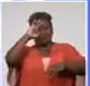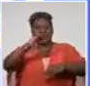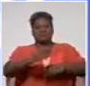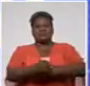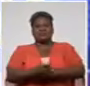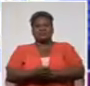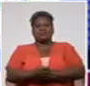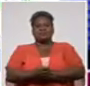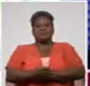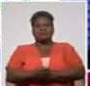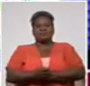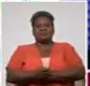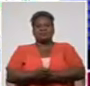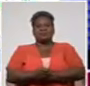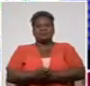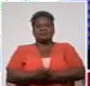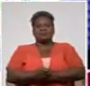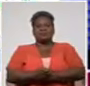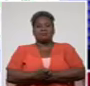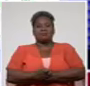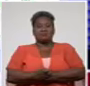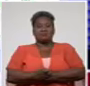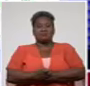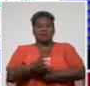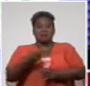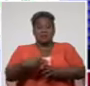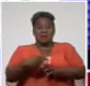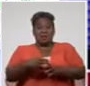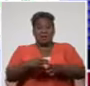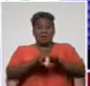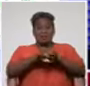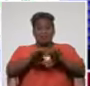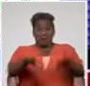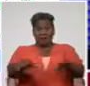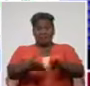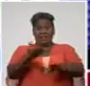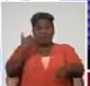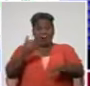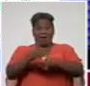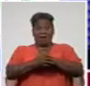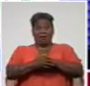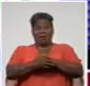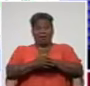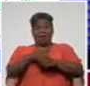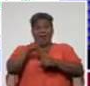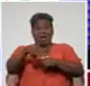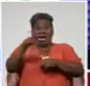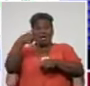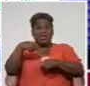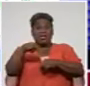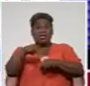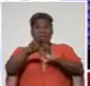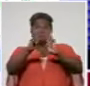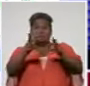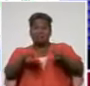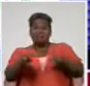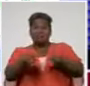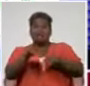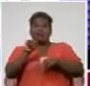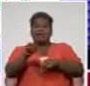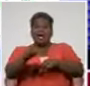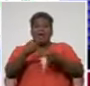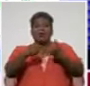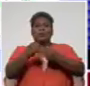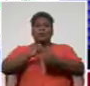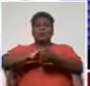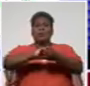Cubana. Bueno, viraliza lo que te salva. Incluso ayer en redes sociales algunos colegas pues llamaban justamente a que las